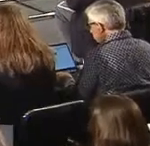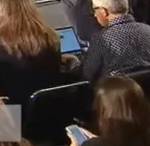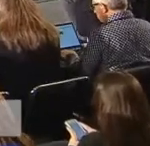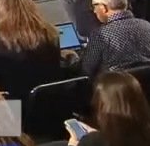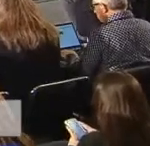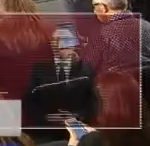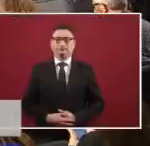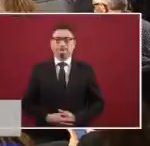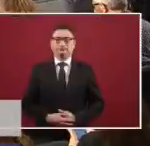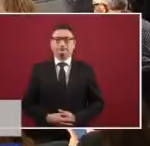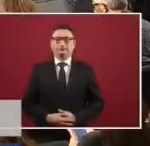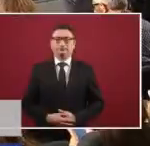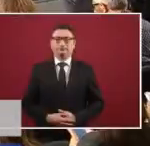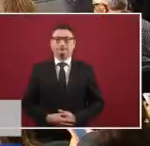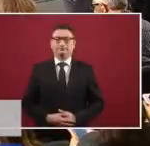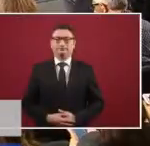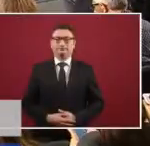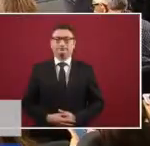Bueno, el día de hoy